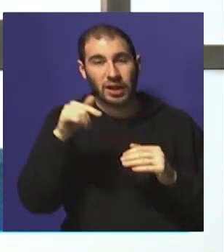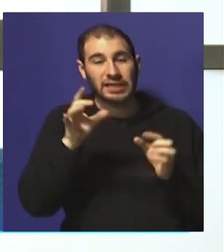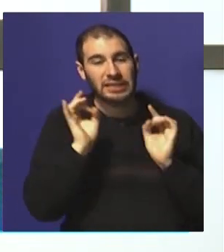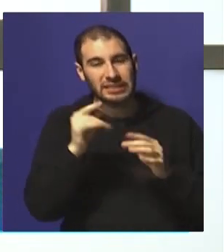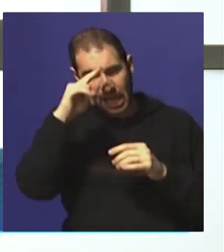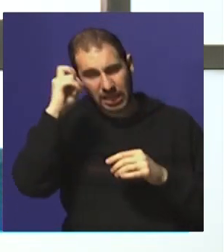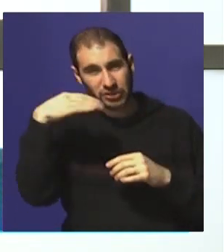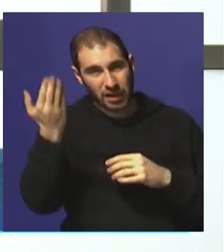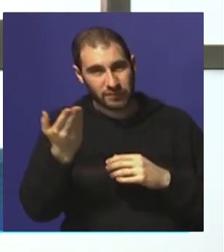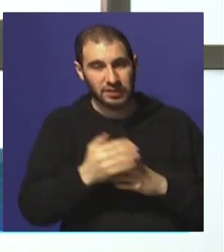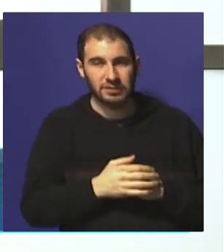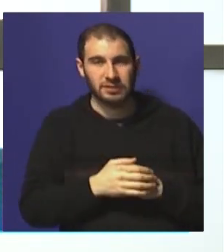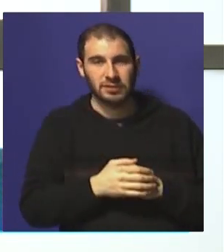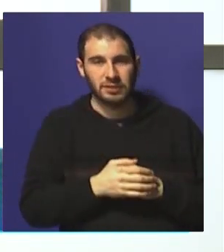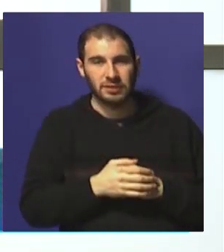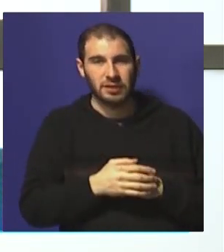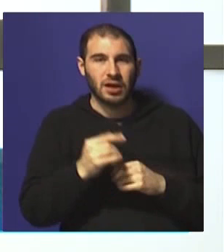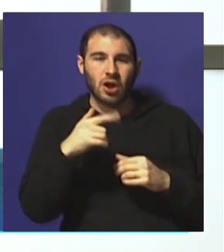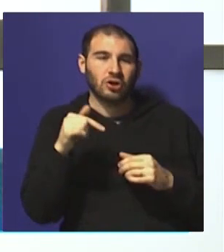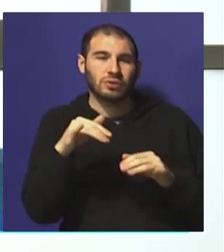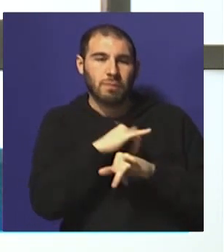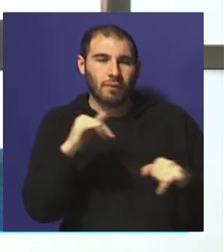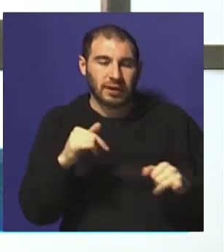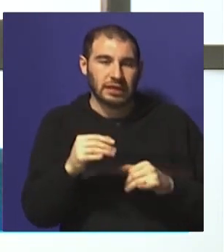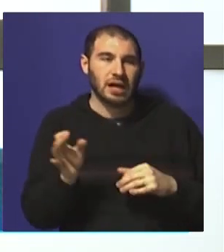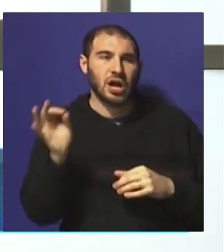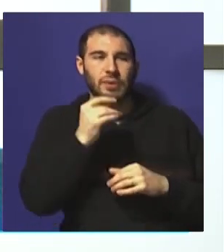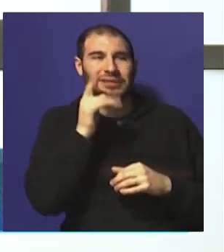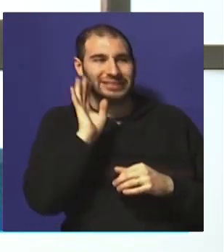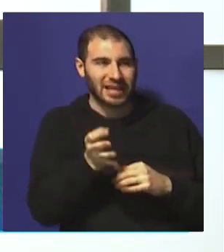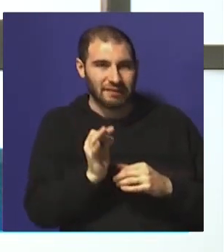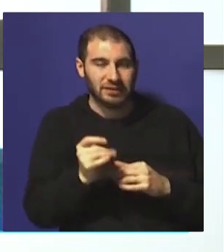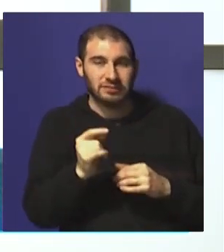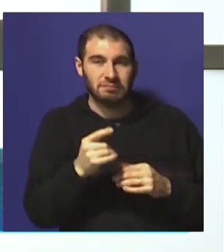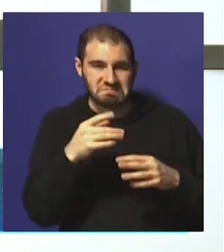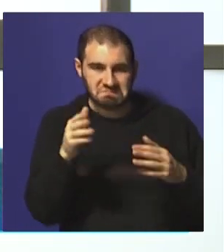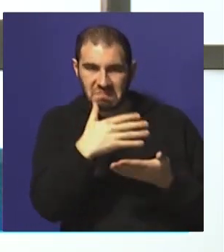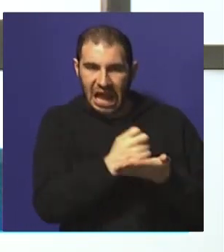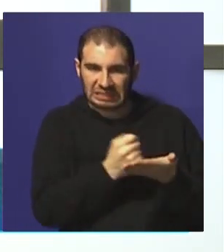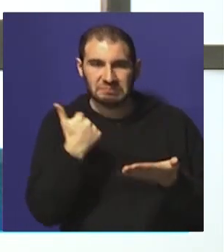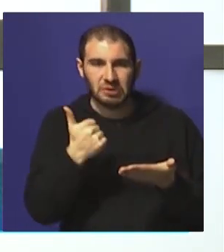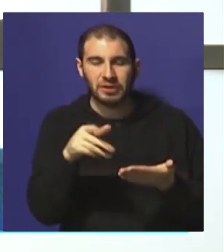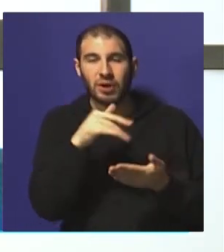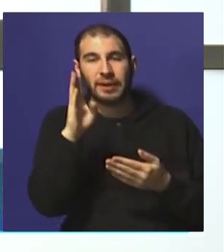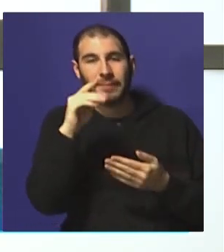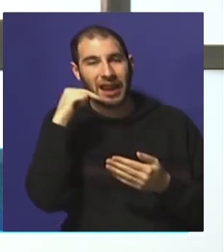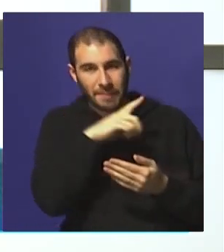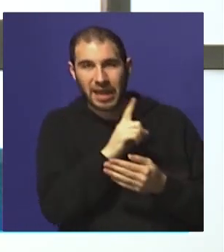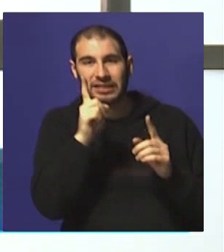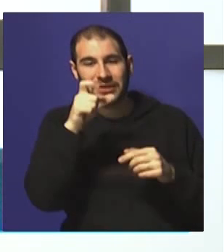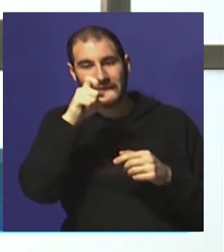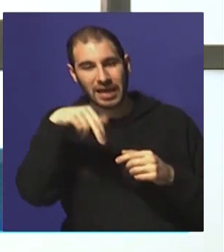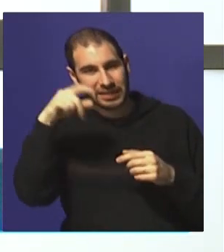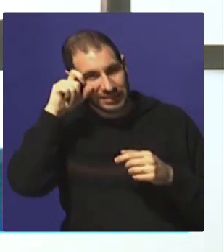crítica internacional, ¿sí? Y más allá de lo que se publicó, más allá de lo que sabemos, que eso fue muy bien acogida en el Festival de Berlín y en Cannes,